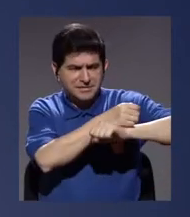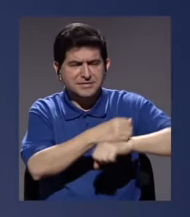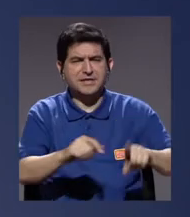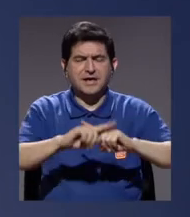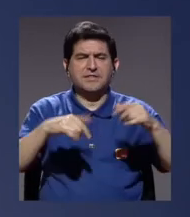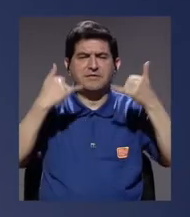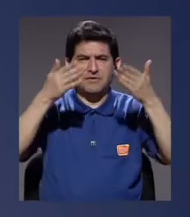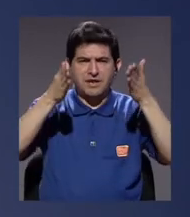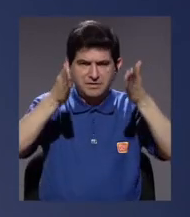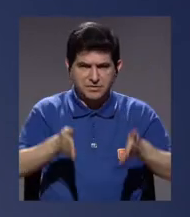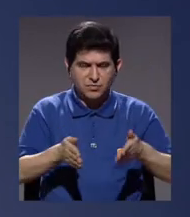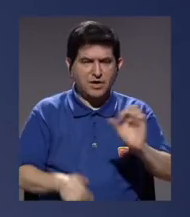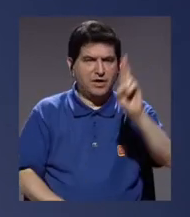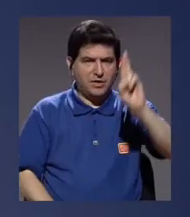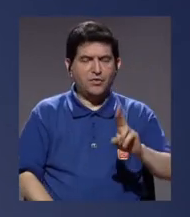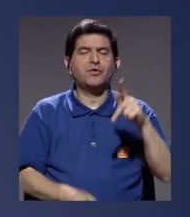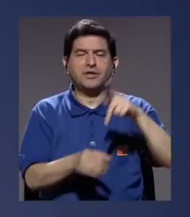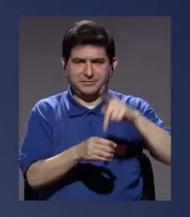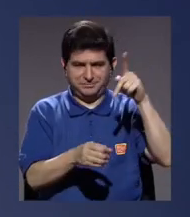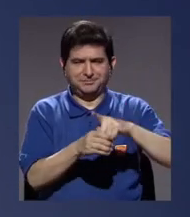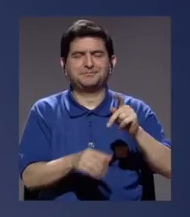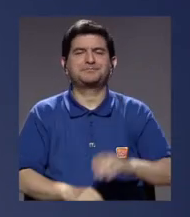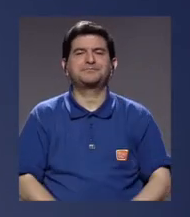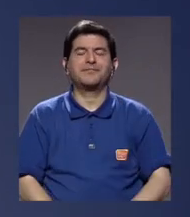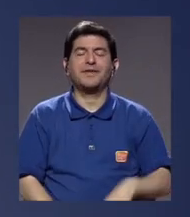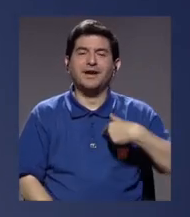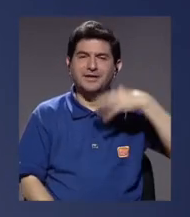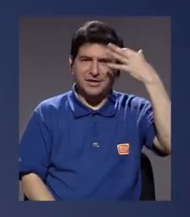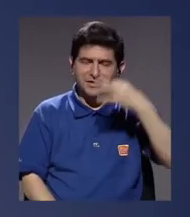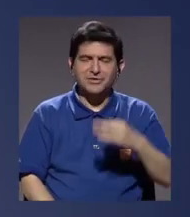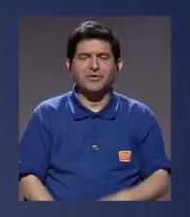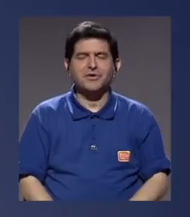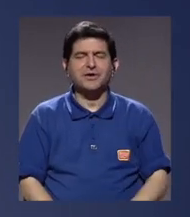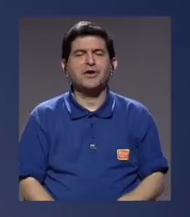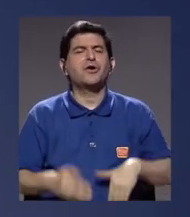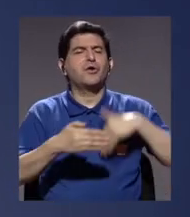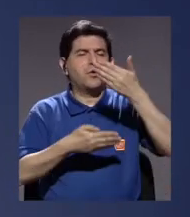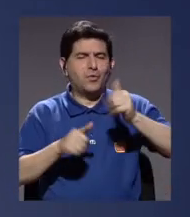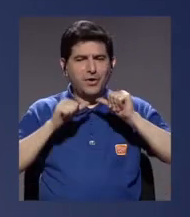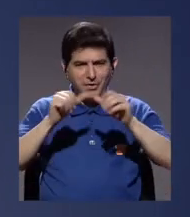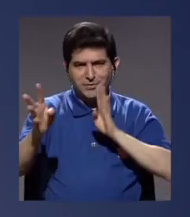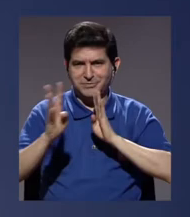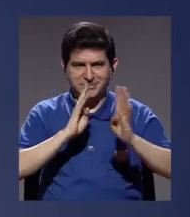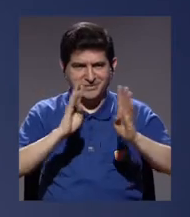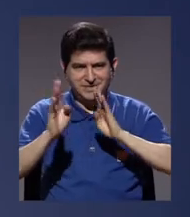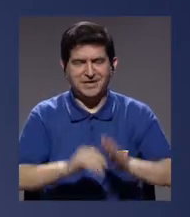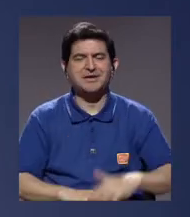futbolísticas varios jugadores costarricenses. Así que creo que vamos a tener mucho más que hablar